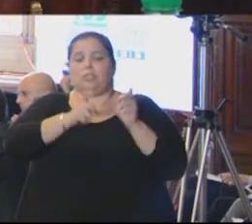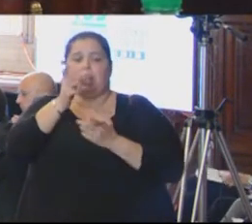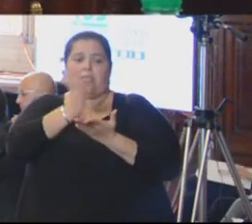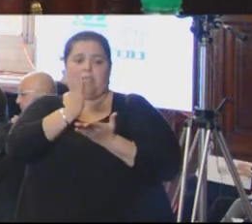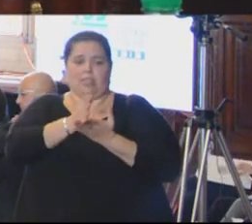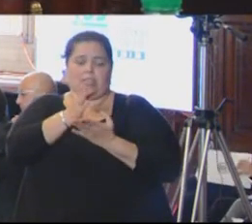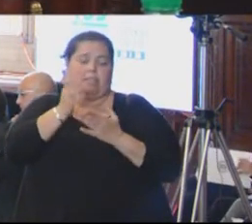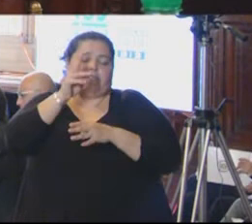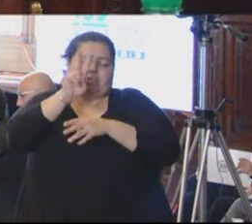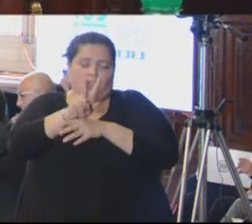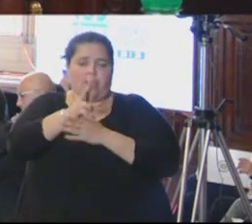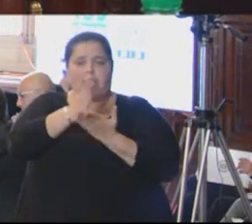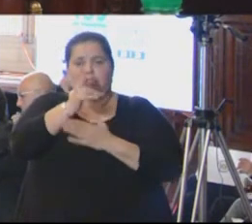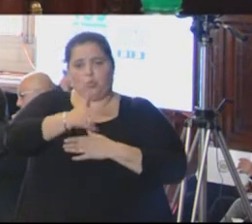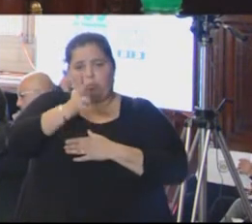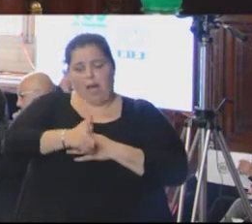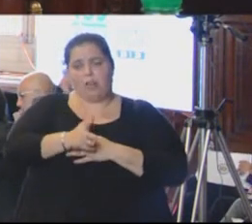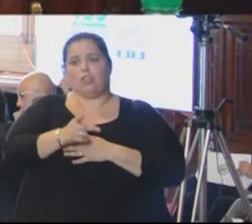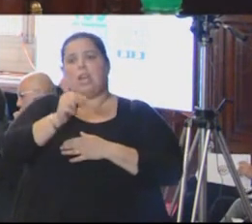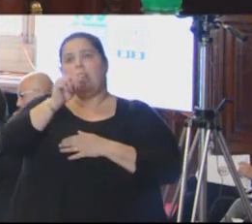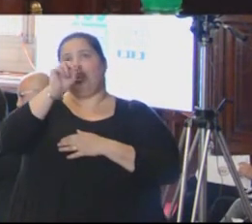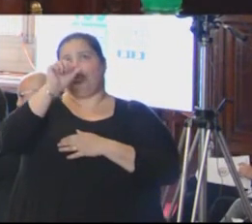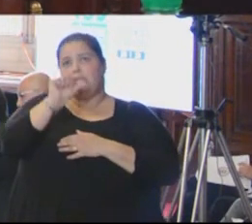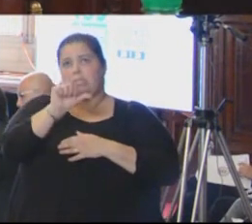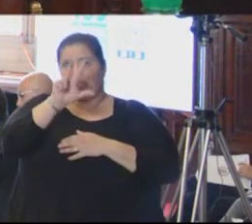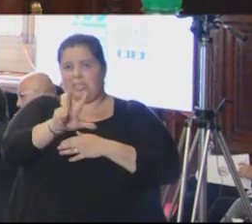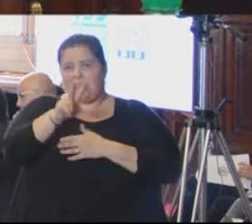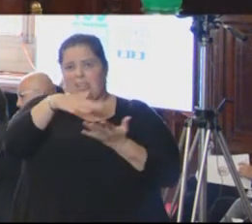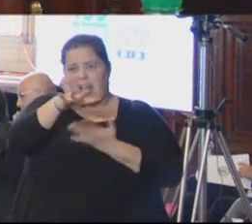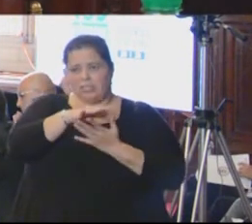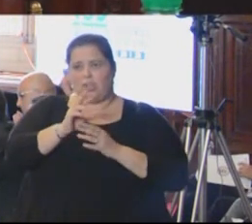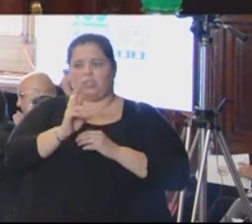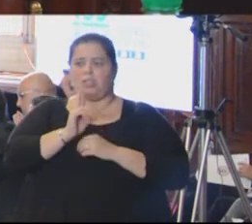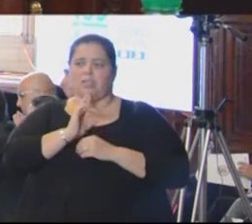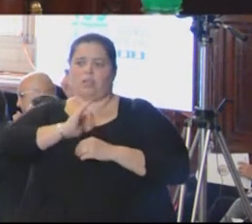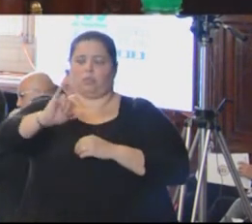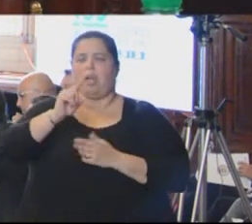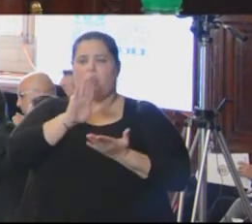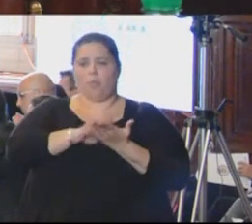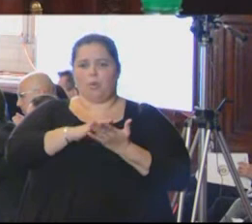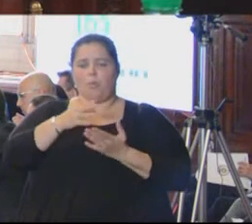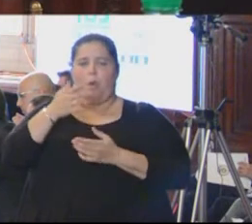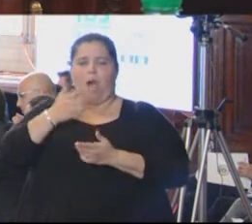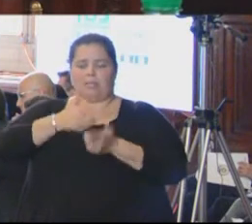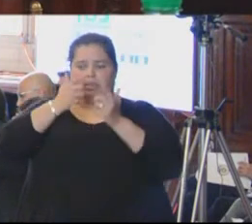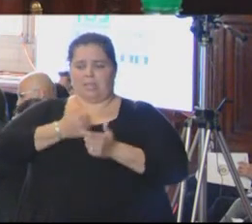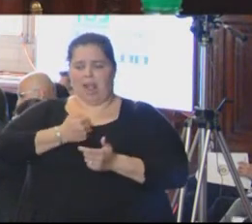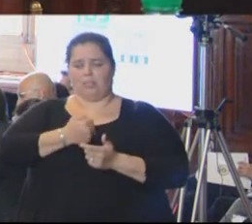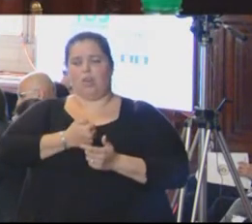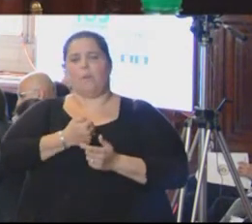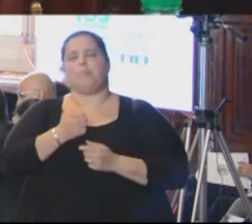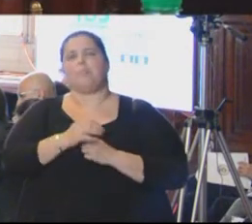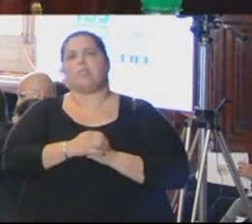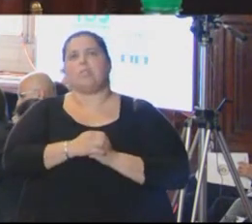de los 63 casos reportados como asesinatos en Colombia por la oficina en Bogotá del Alto Comisionado para los Derechos Humanos